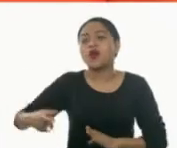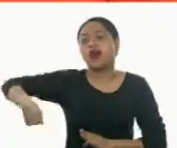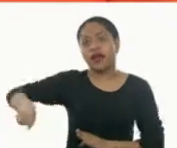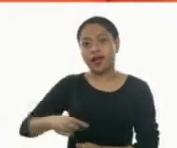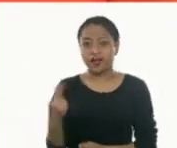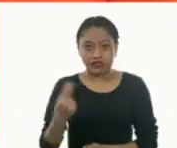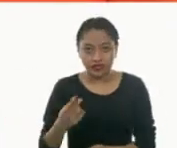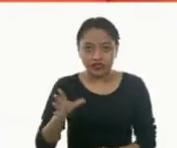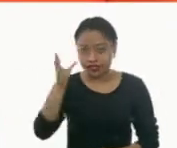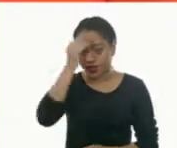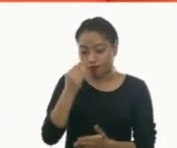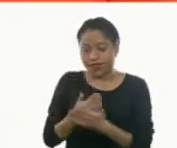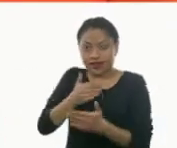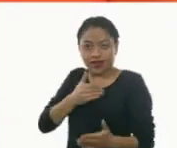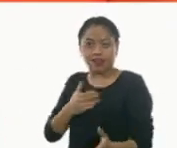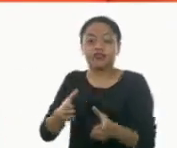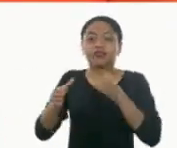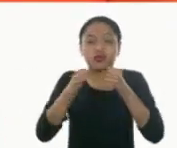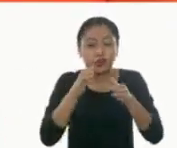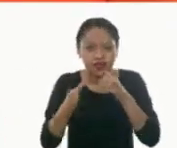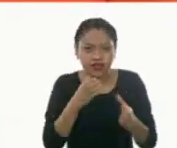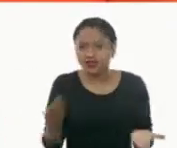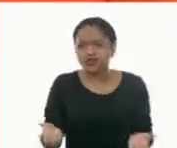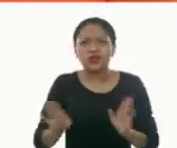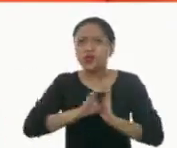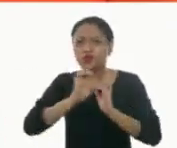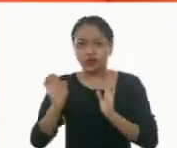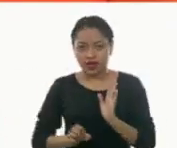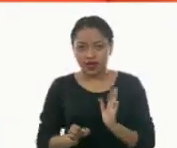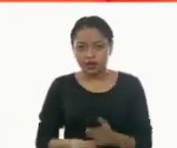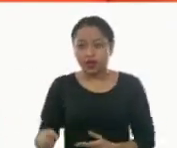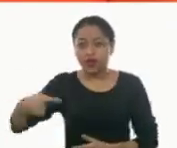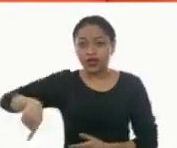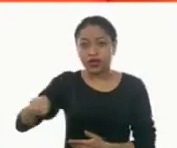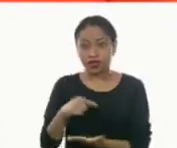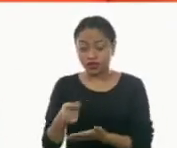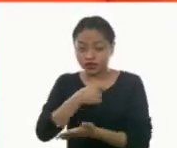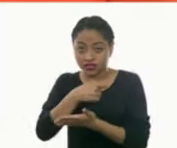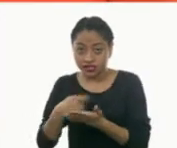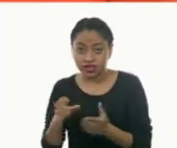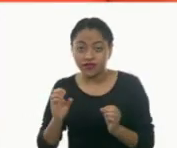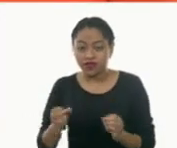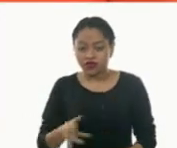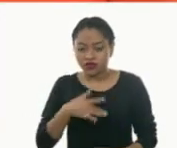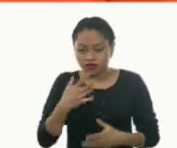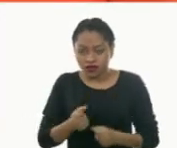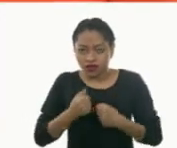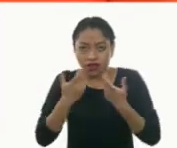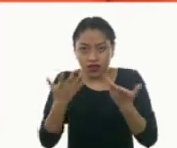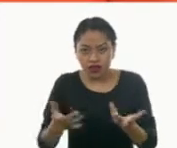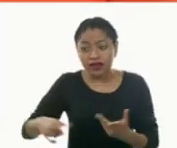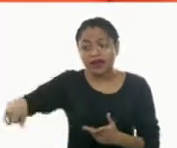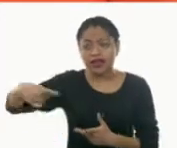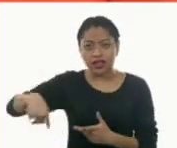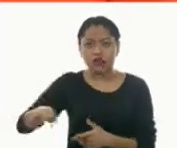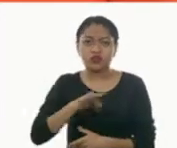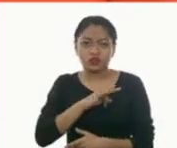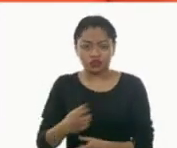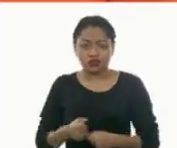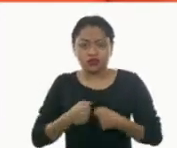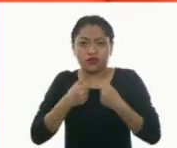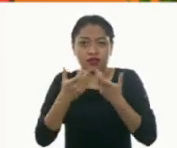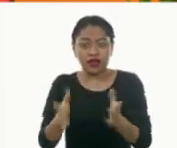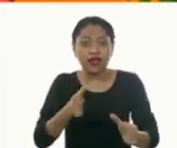forma gestual, en forma escrita, como ellos puedan. No siempre tienen habla, pero siempre